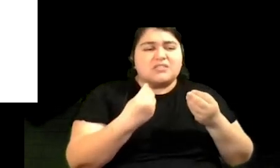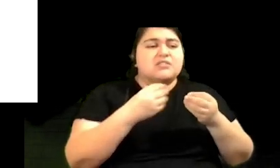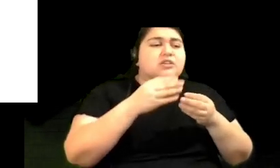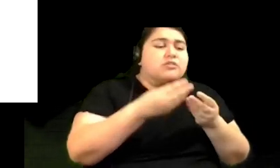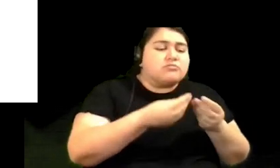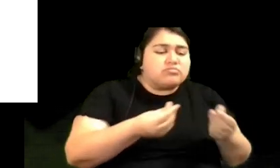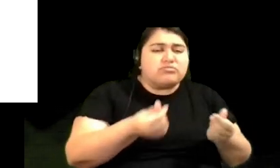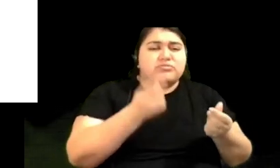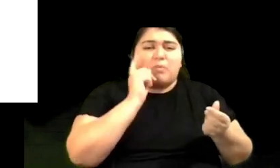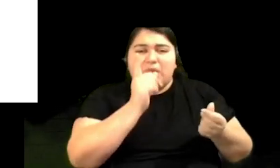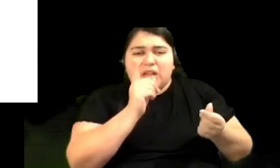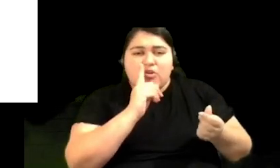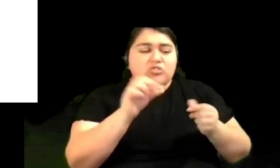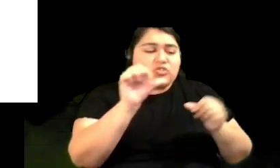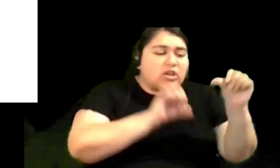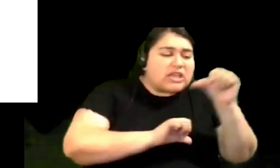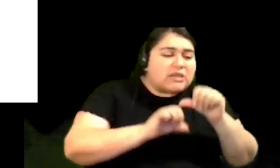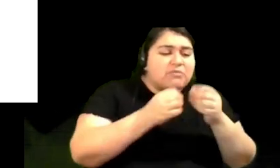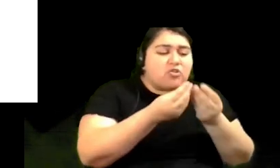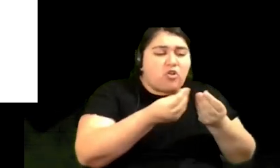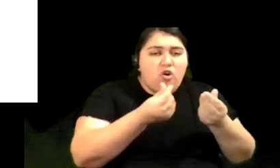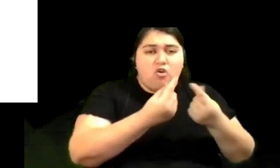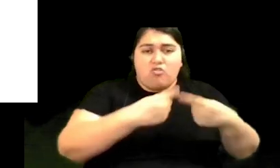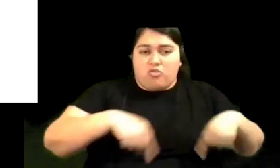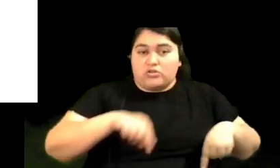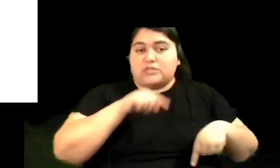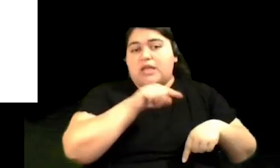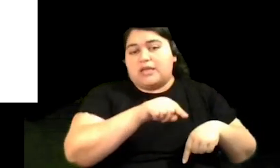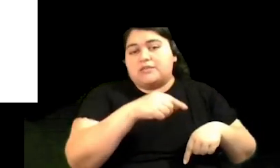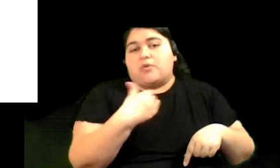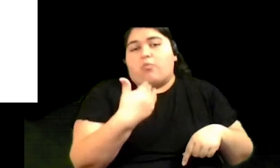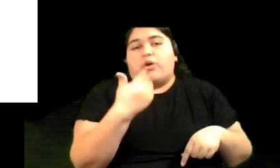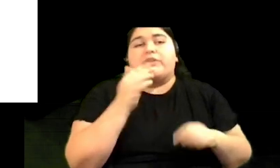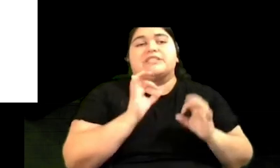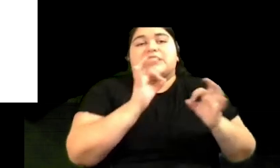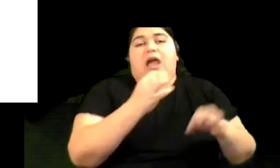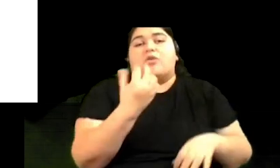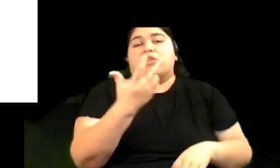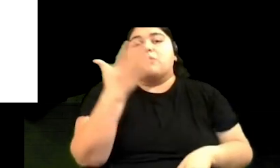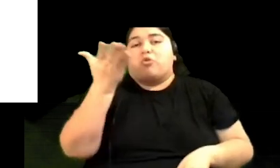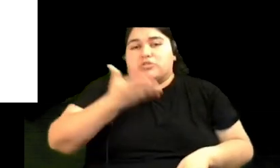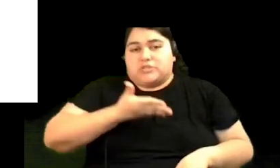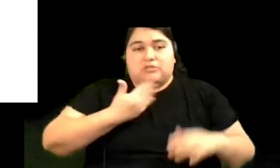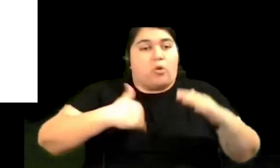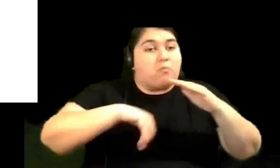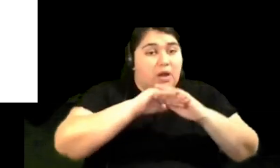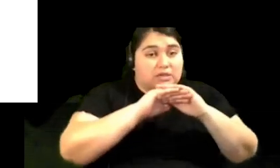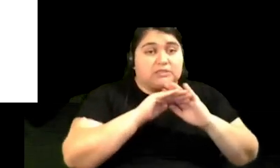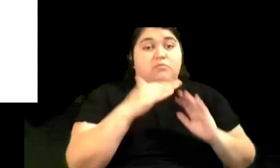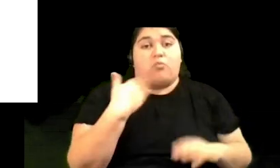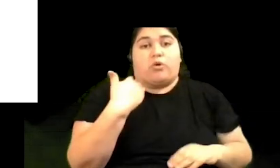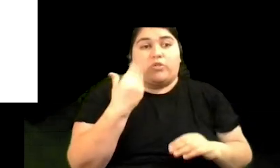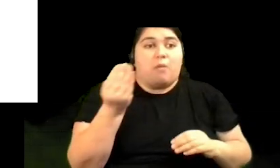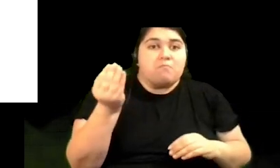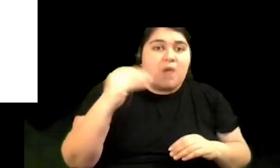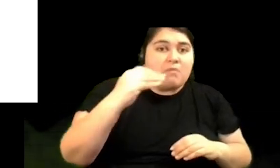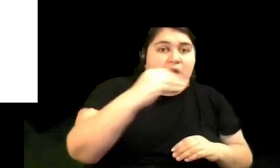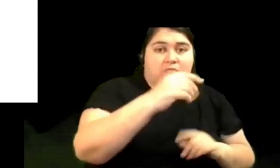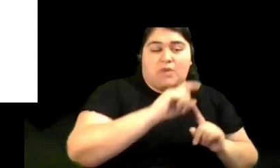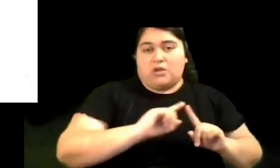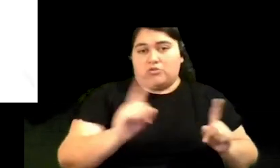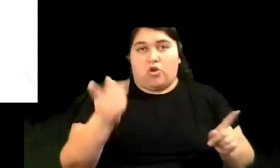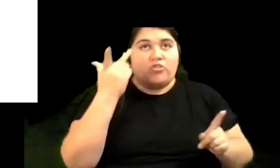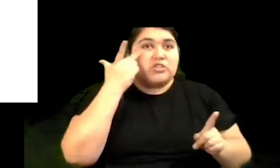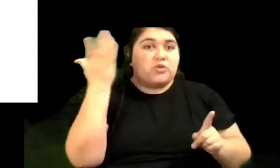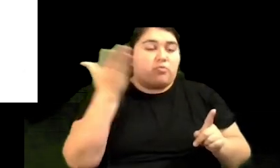componente físico-químico el artículo? Entonces va a fijar, puede tener hasta el 3%. Bueno, hasta el 3% lo tolero, no me puede venir con el producto después poner 18%